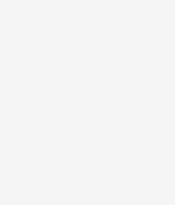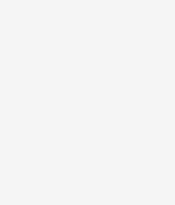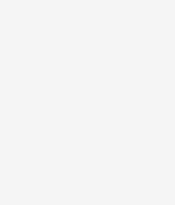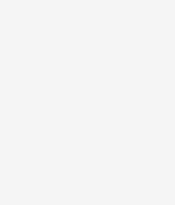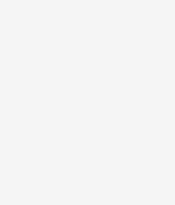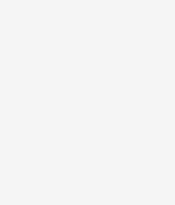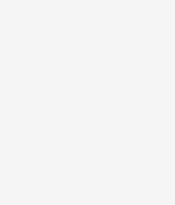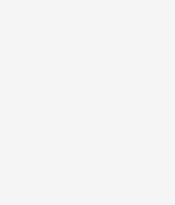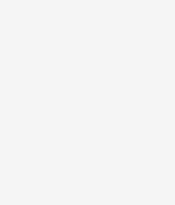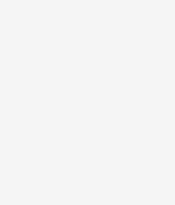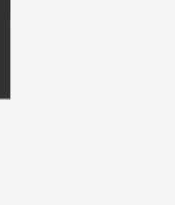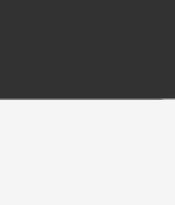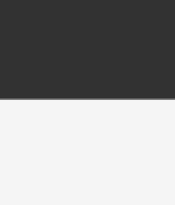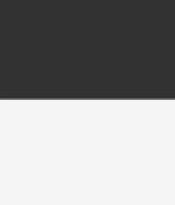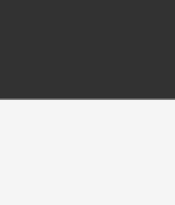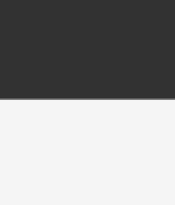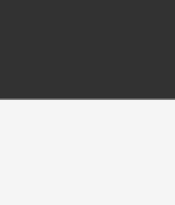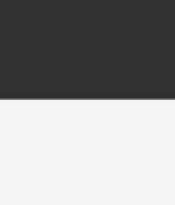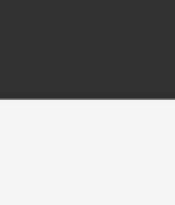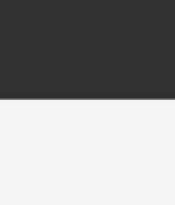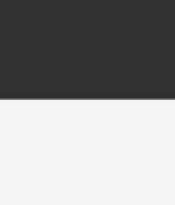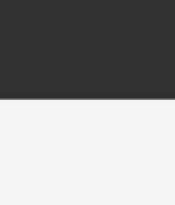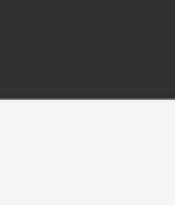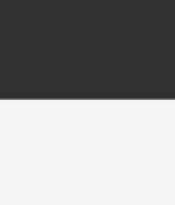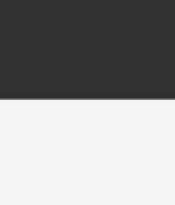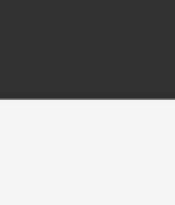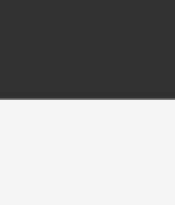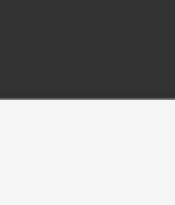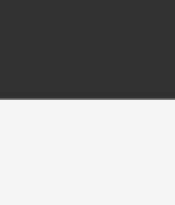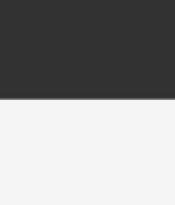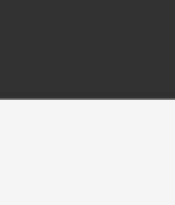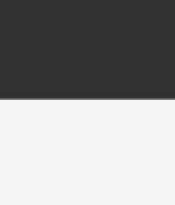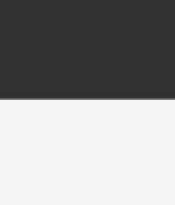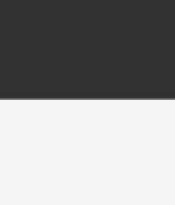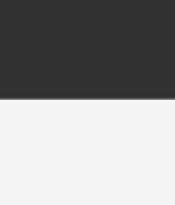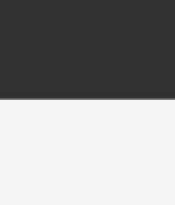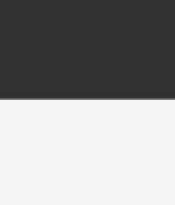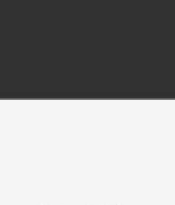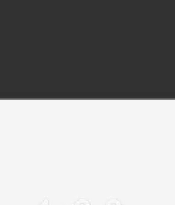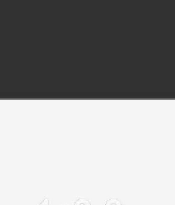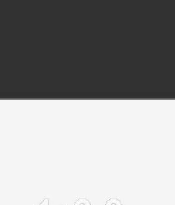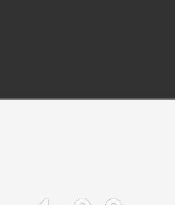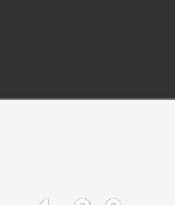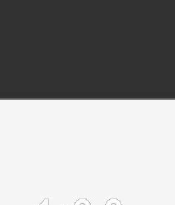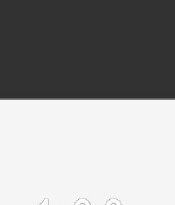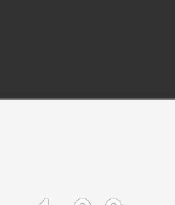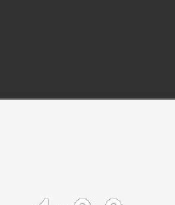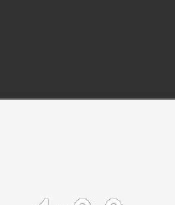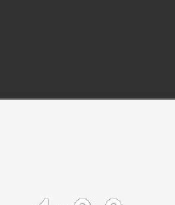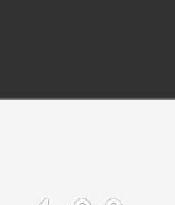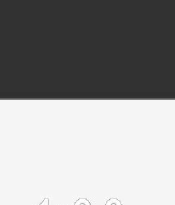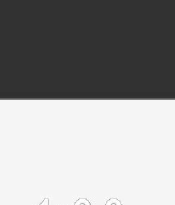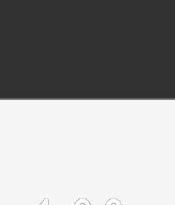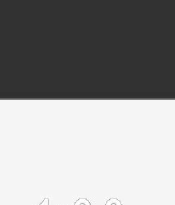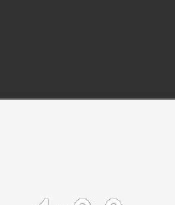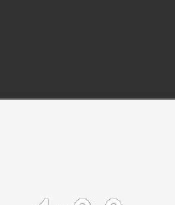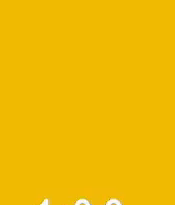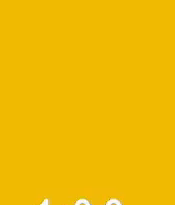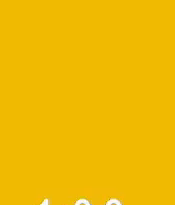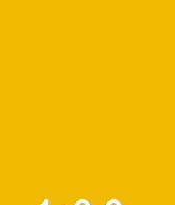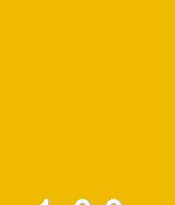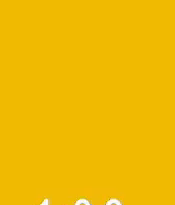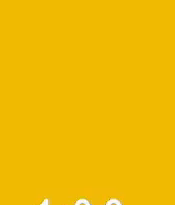Escuela TV, un programa de la Secretaría de Educación, Canal 28 y Radio Nuevo León.